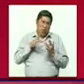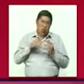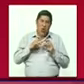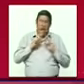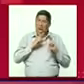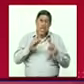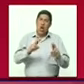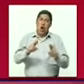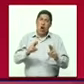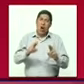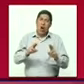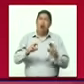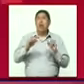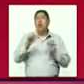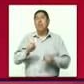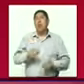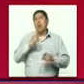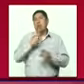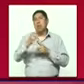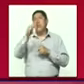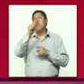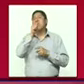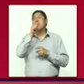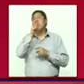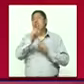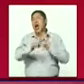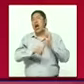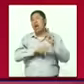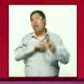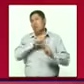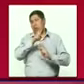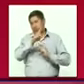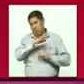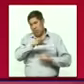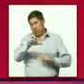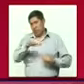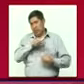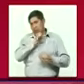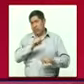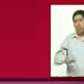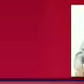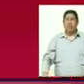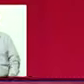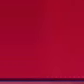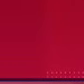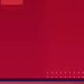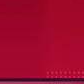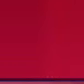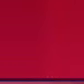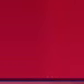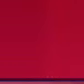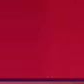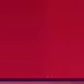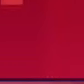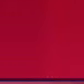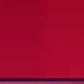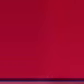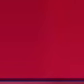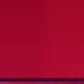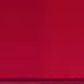Tumilaca, lo cual podría afectar el agua para la población en el sector de este centro poblado.